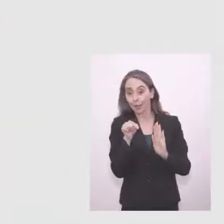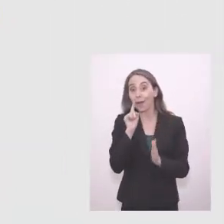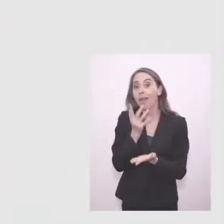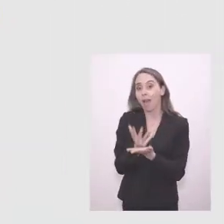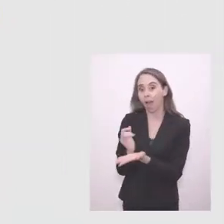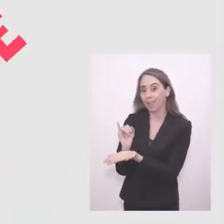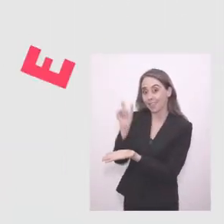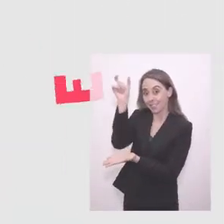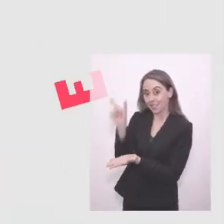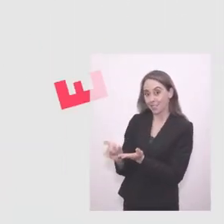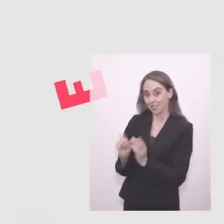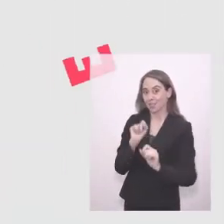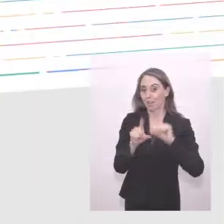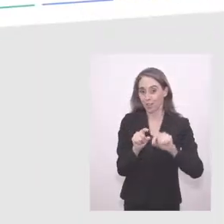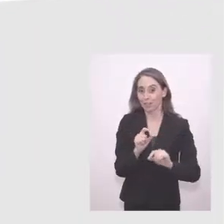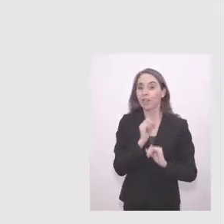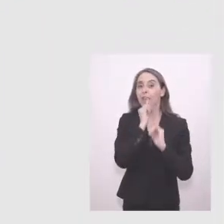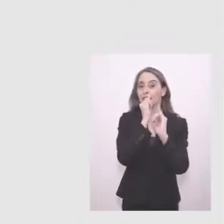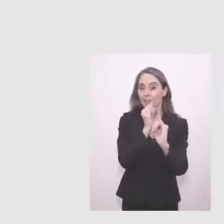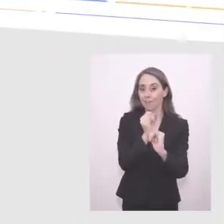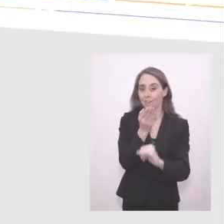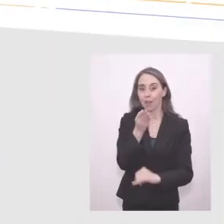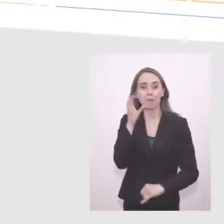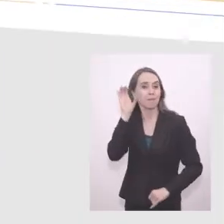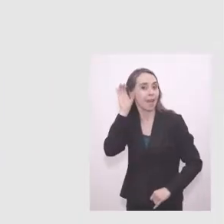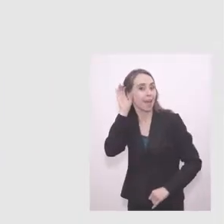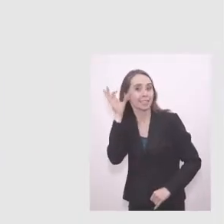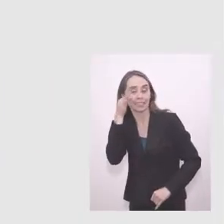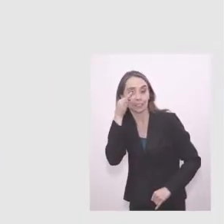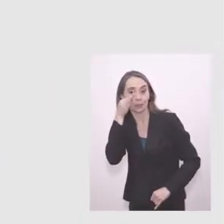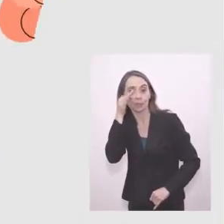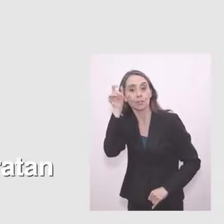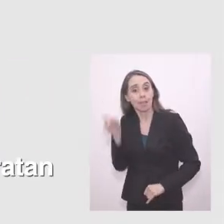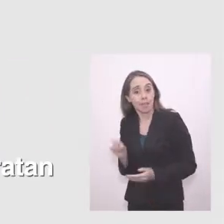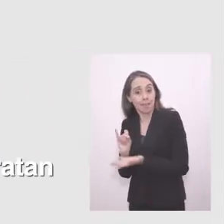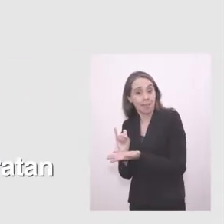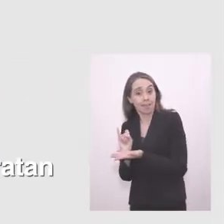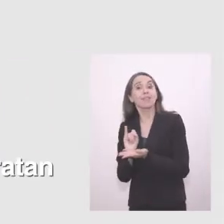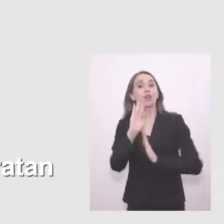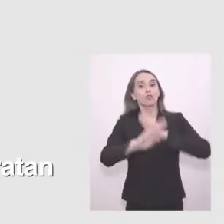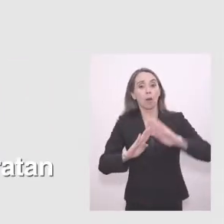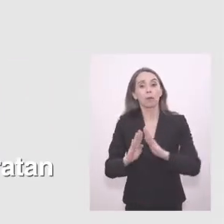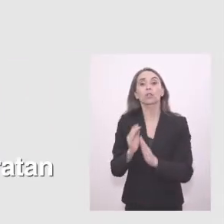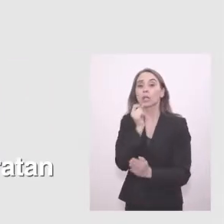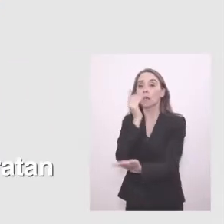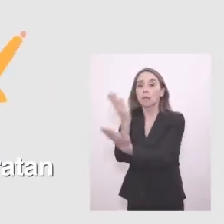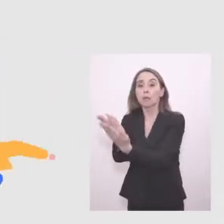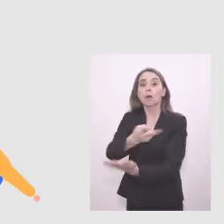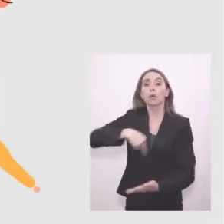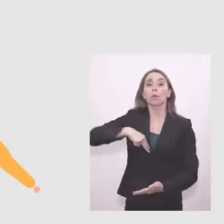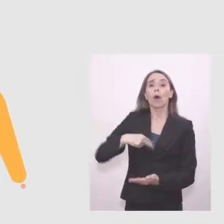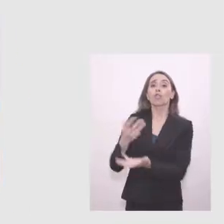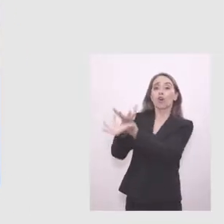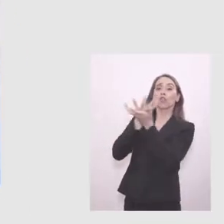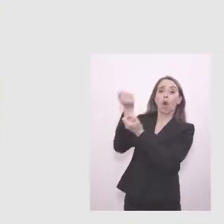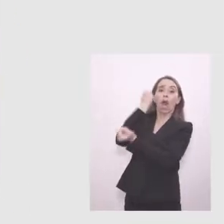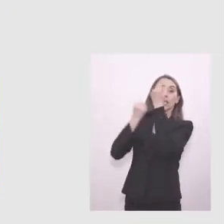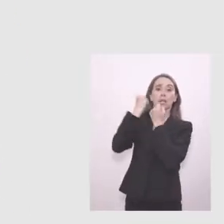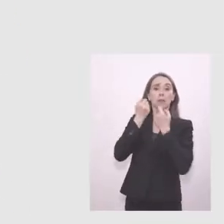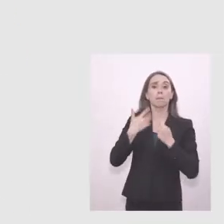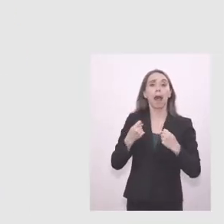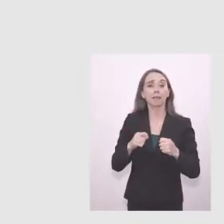quien nos defiende, informa y escucha. Quien nos protege. Quien actúa por nosotros si nos agreden o maltratan. Quien se preocupa